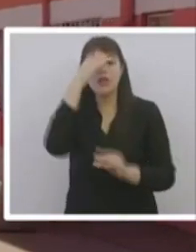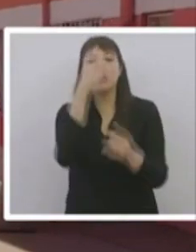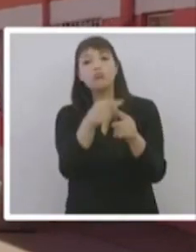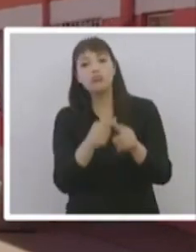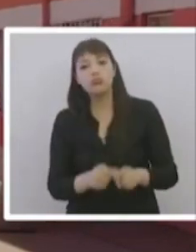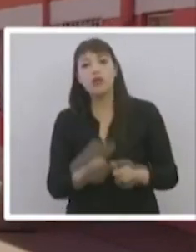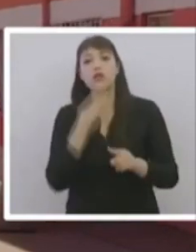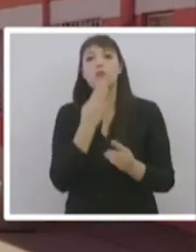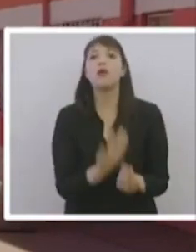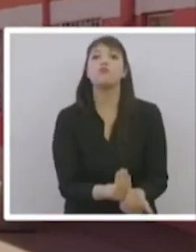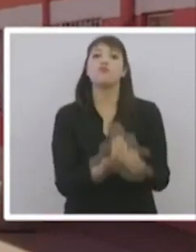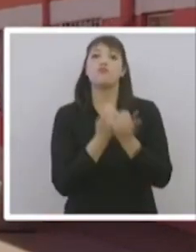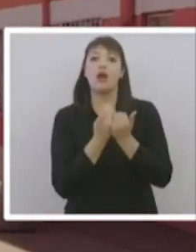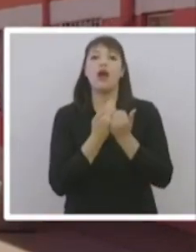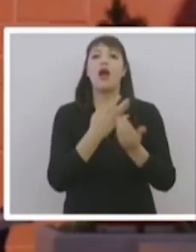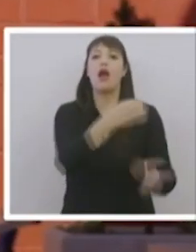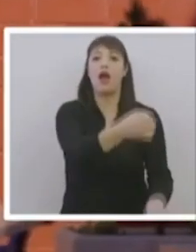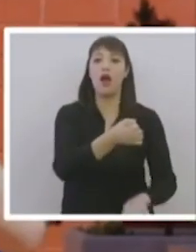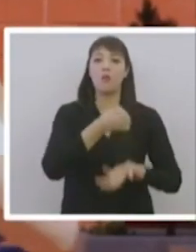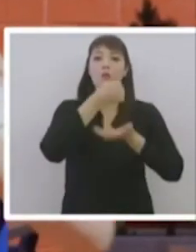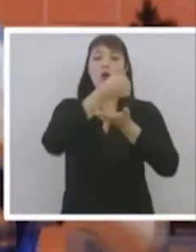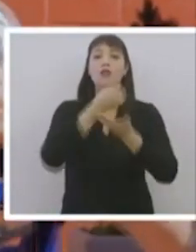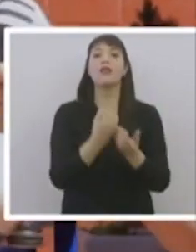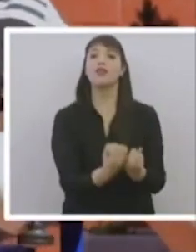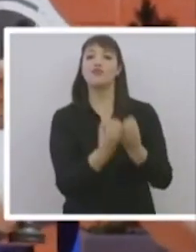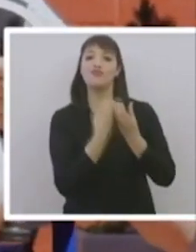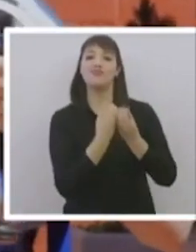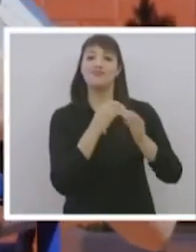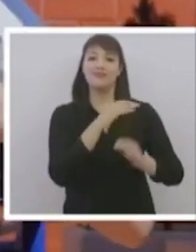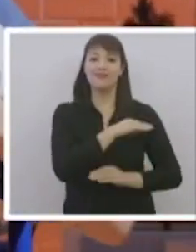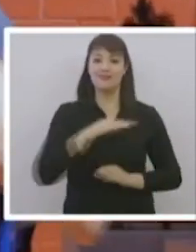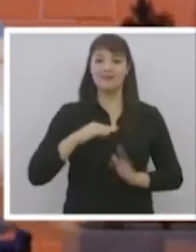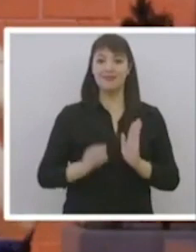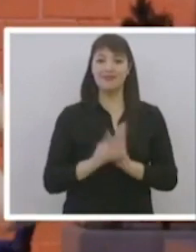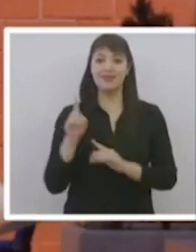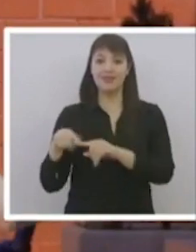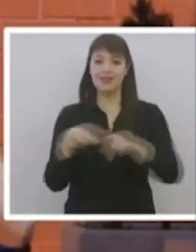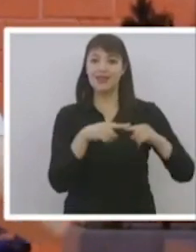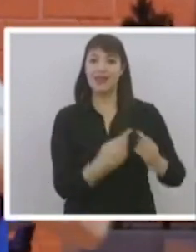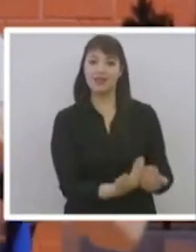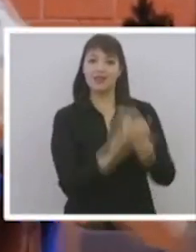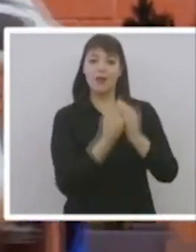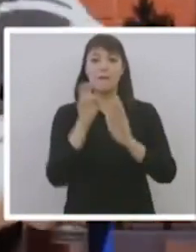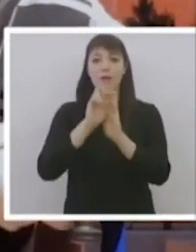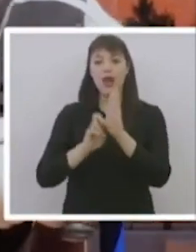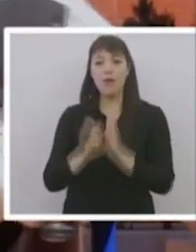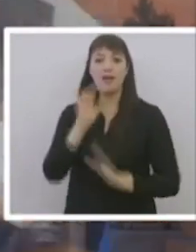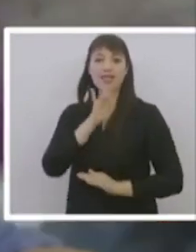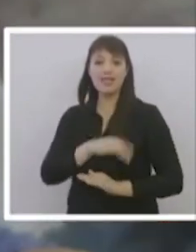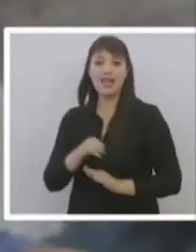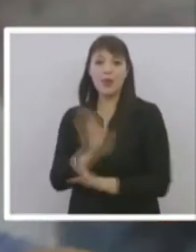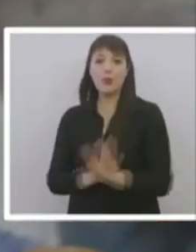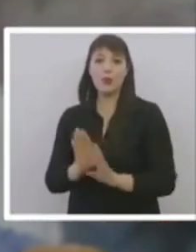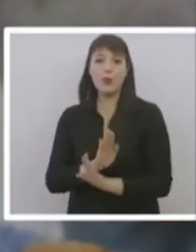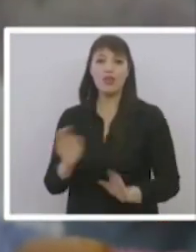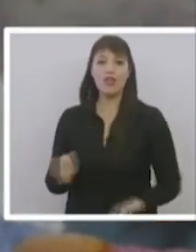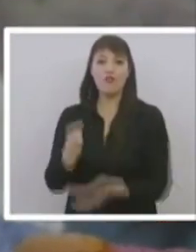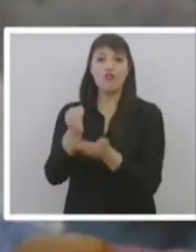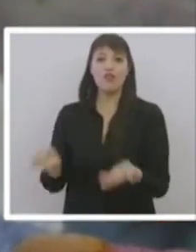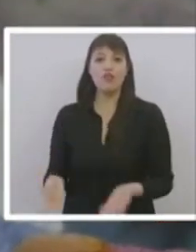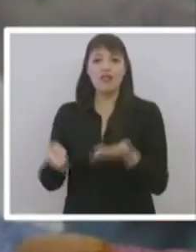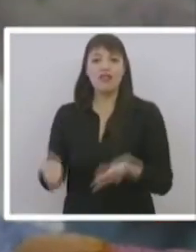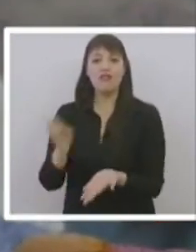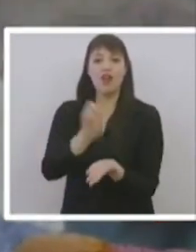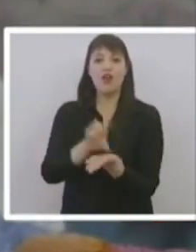y en general, los privados, tenemos que hacernos cargo de entregarles los apoyos, los apoyos, los soportes, pero precisamente para que al momento de realizar las